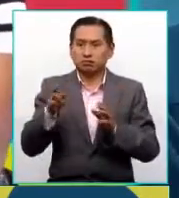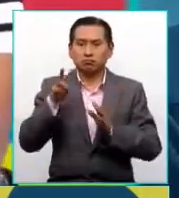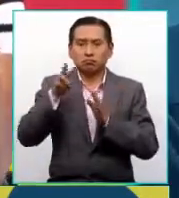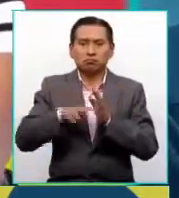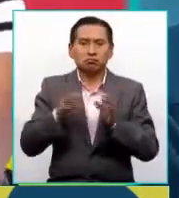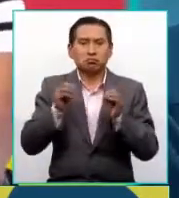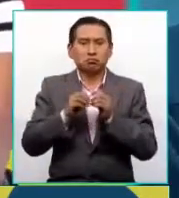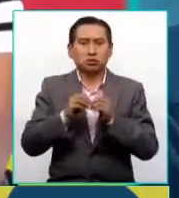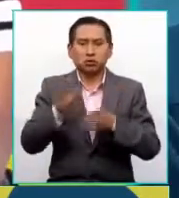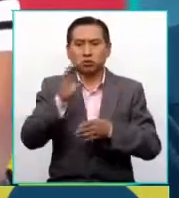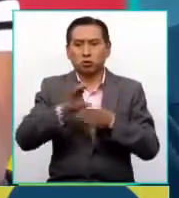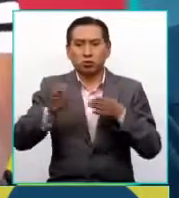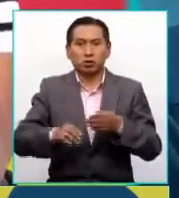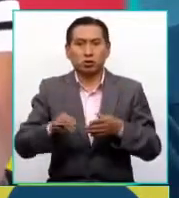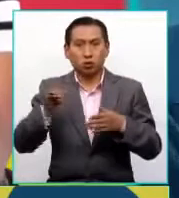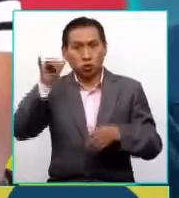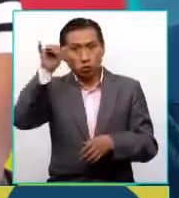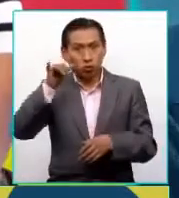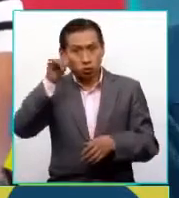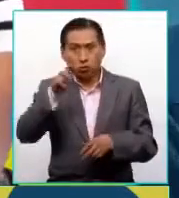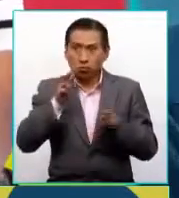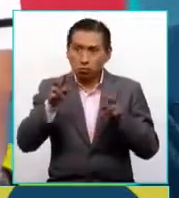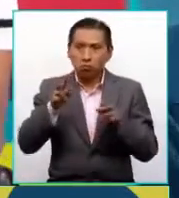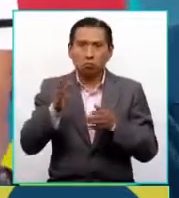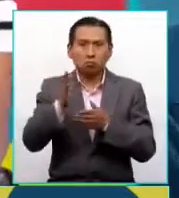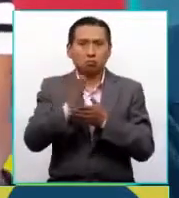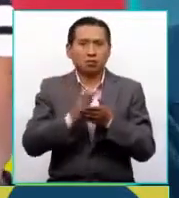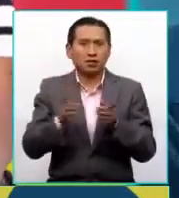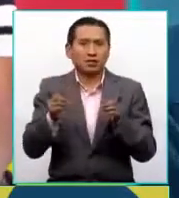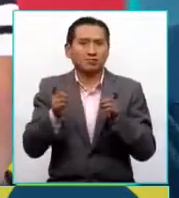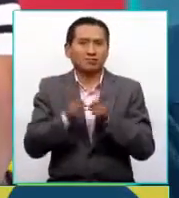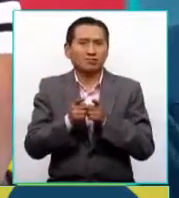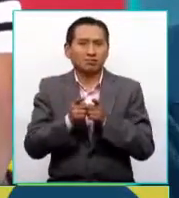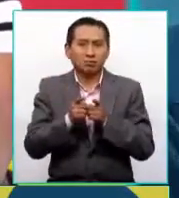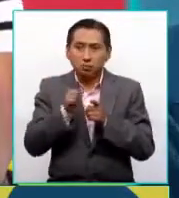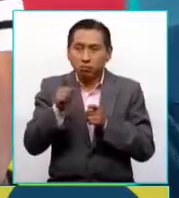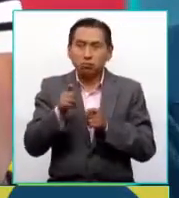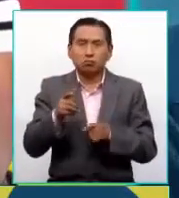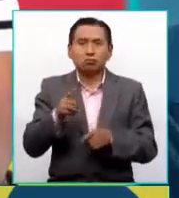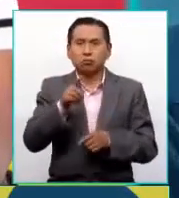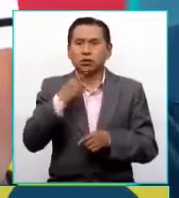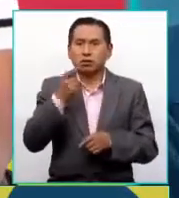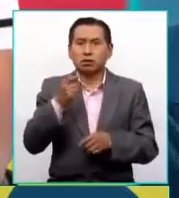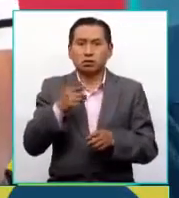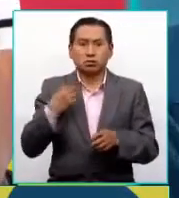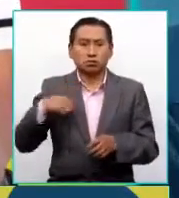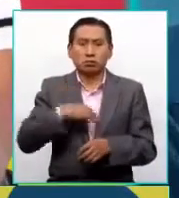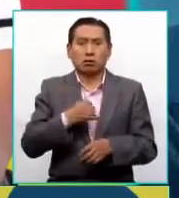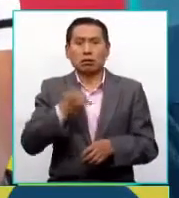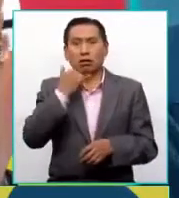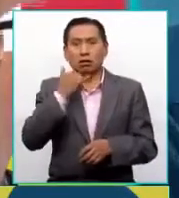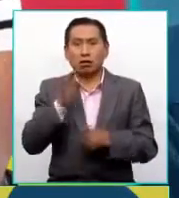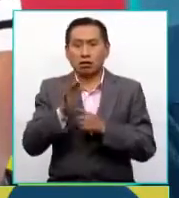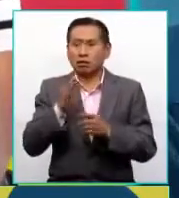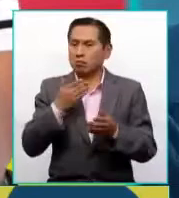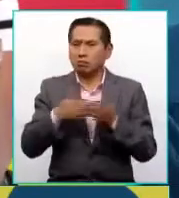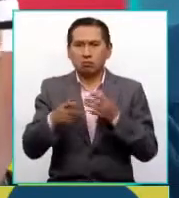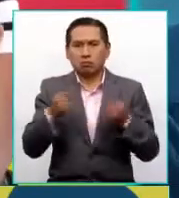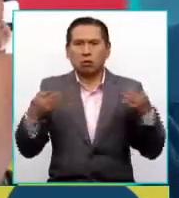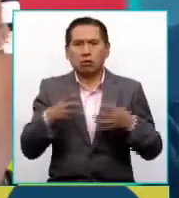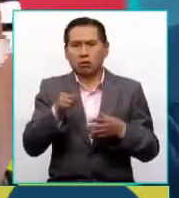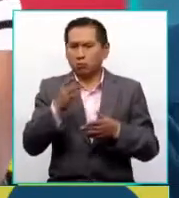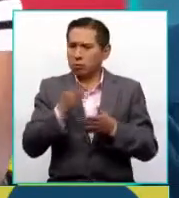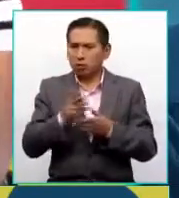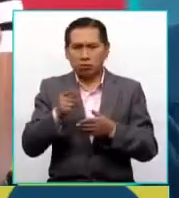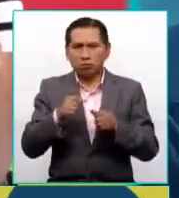documentales de manera íntegra en YouTube van a encontrar un fragmento, un momentito donde Ale dice: si nos equivocamos en vivo, no se asusten, no